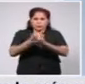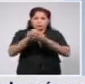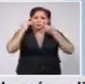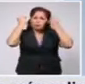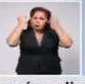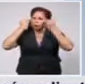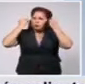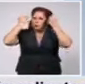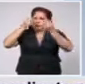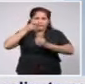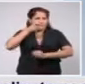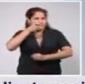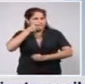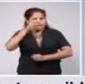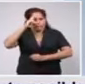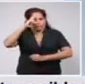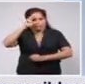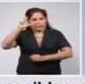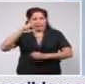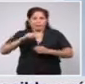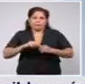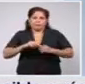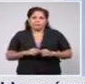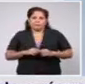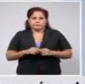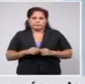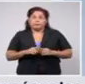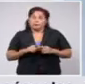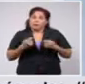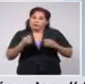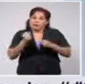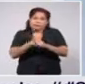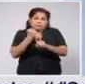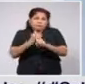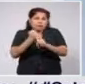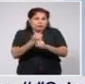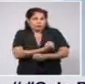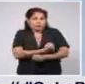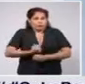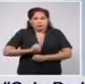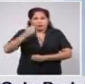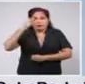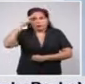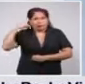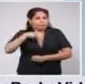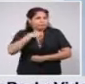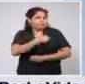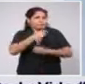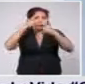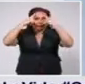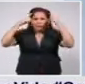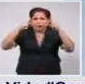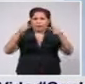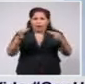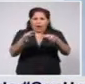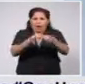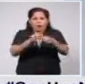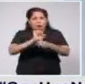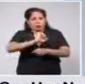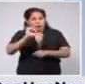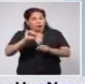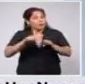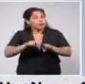seguir trabajando para que disminuya todavía más. Claro, esa disminución